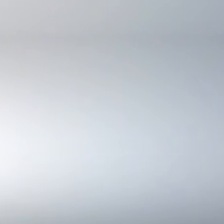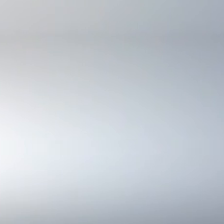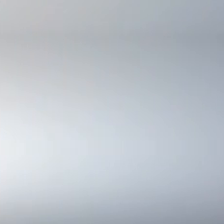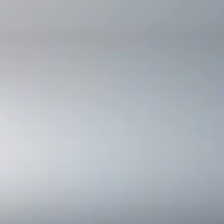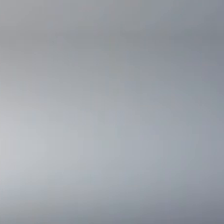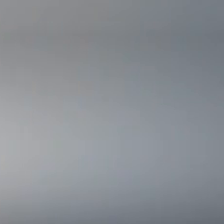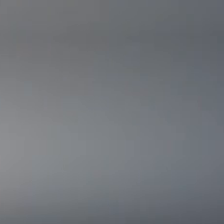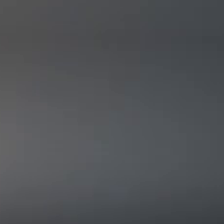¡Gracias!